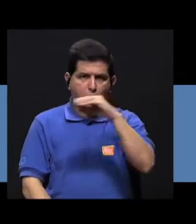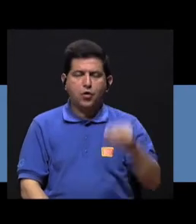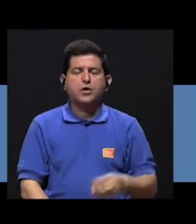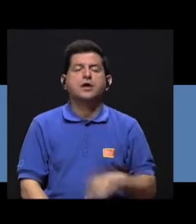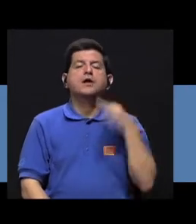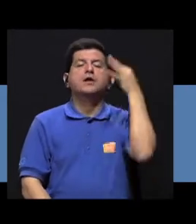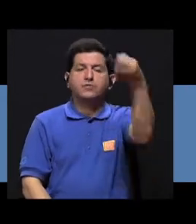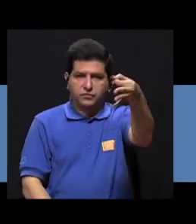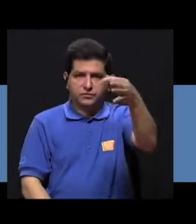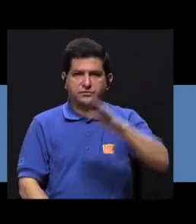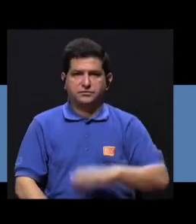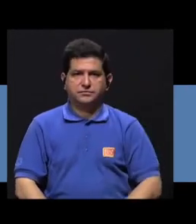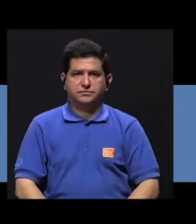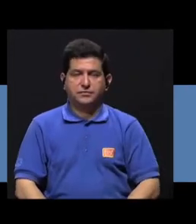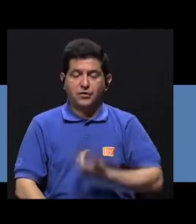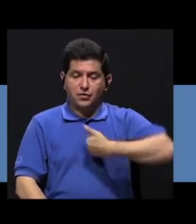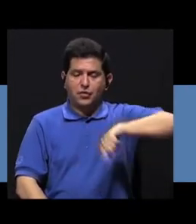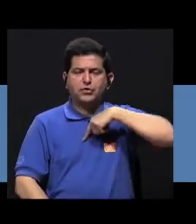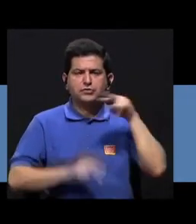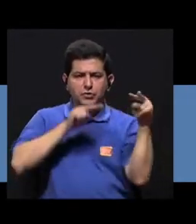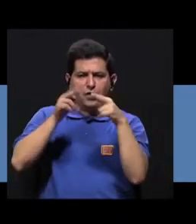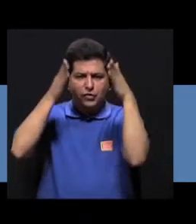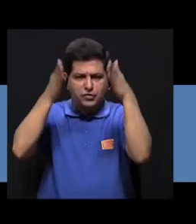el mañana.